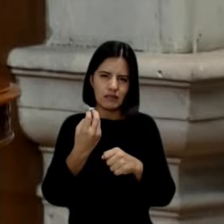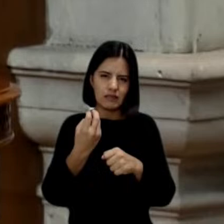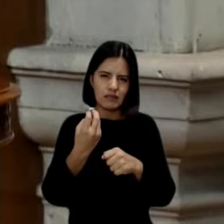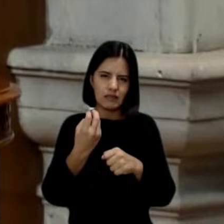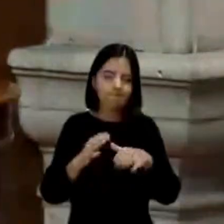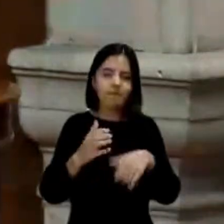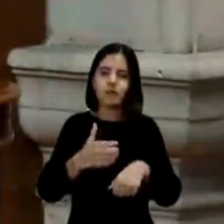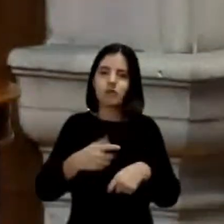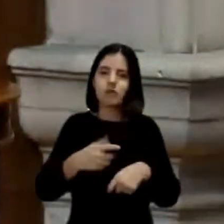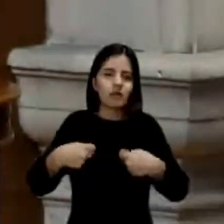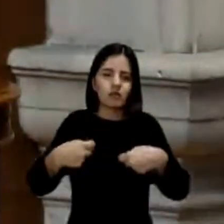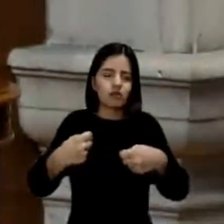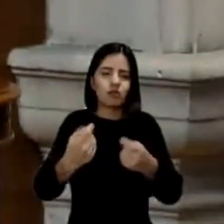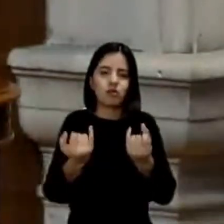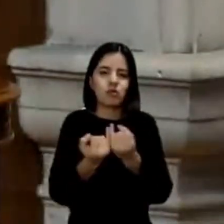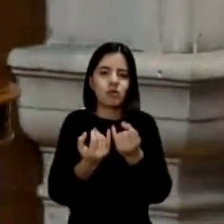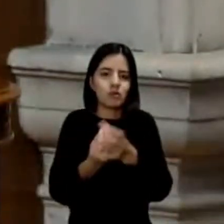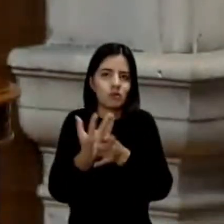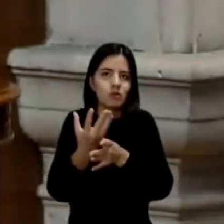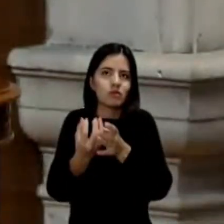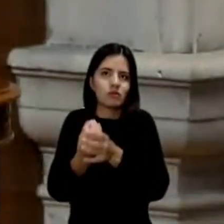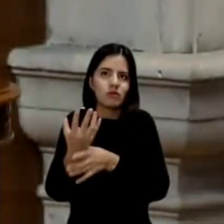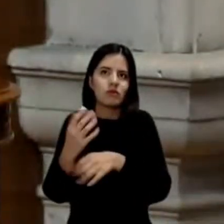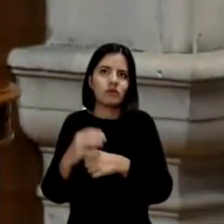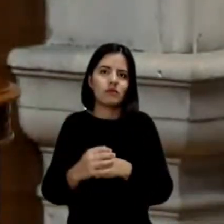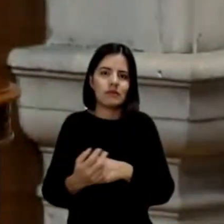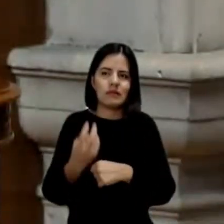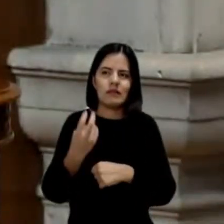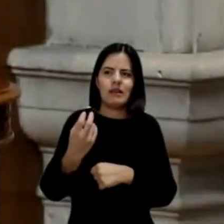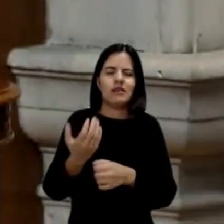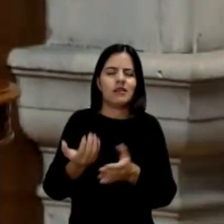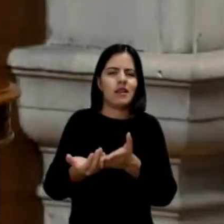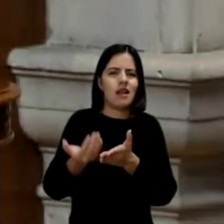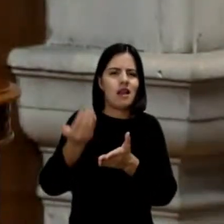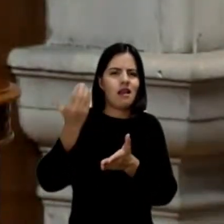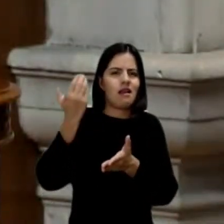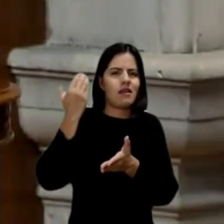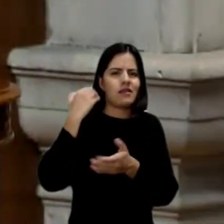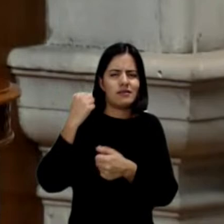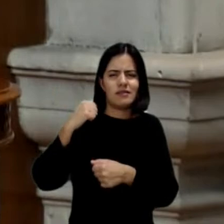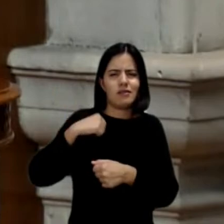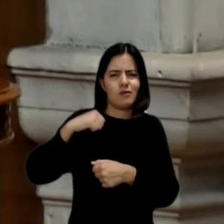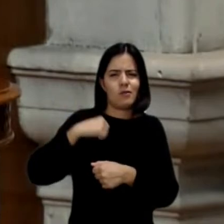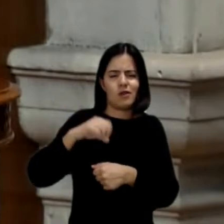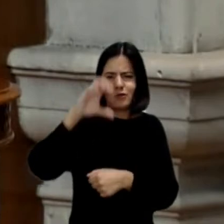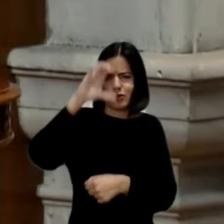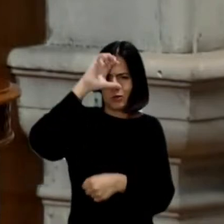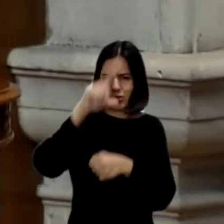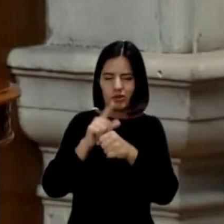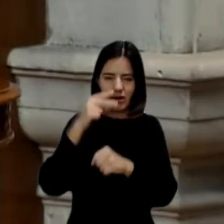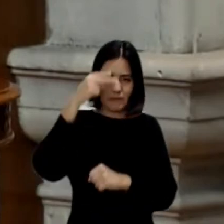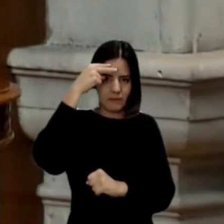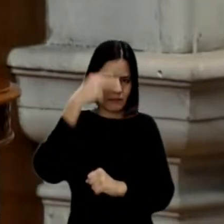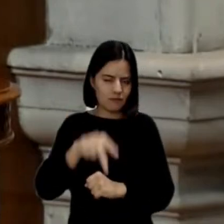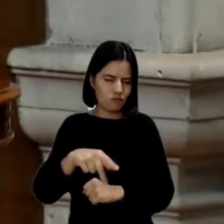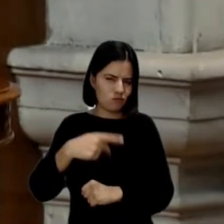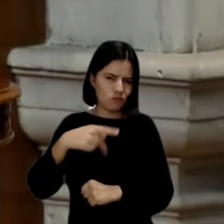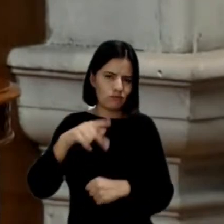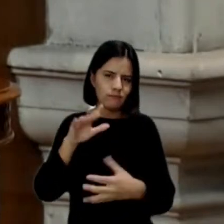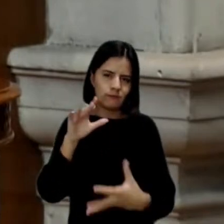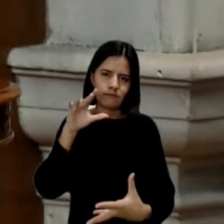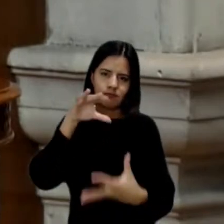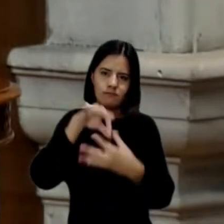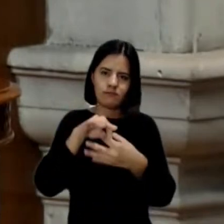nuestras raíces, pero también una visión moderna de nuestra cultura. Es el elemento ligado a nuestra